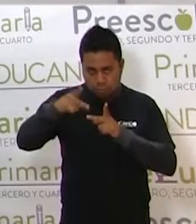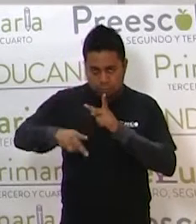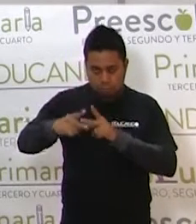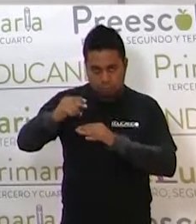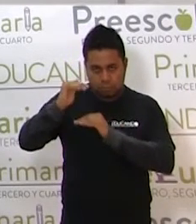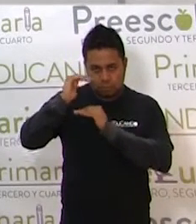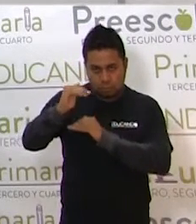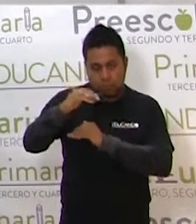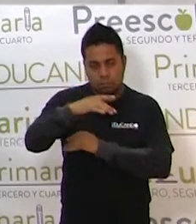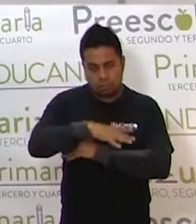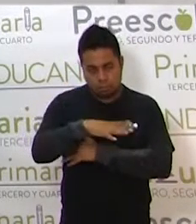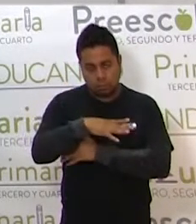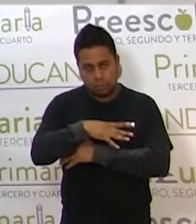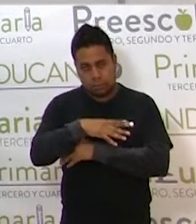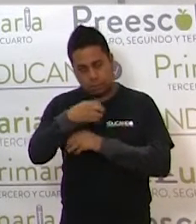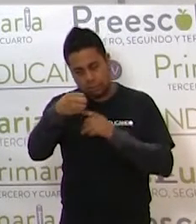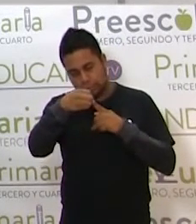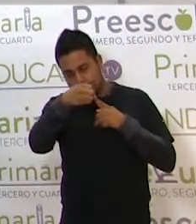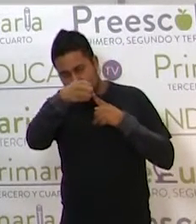de arte